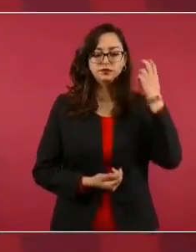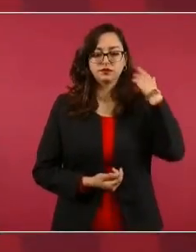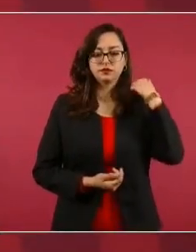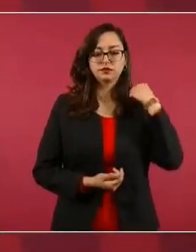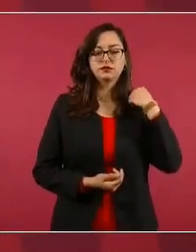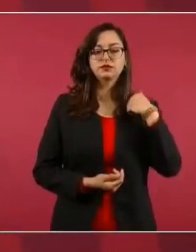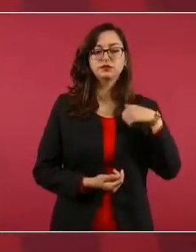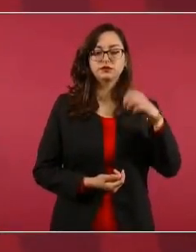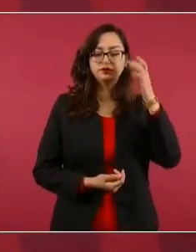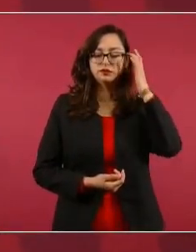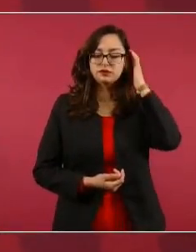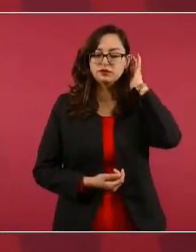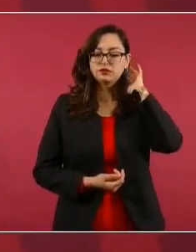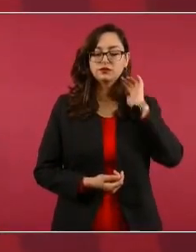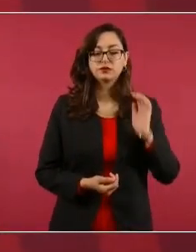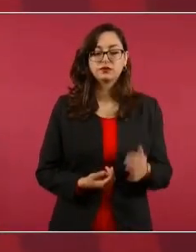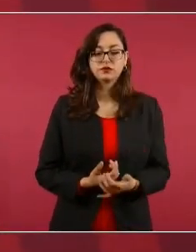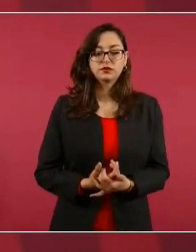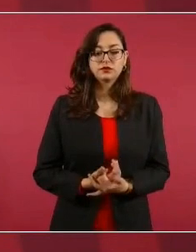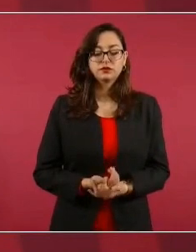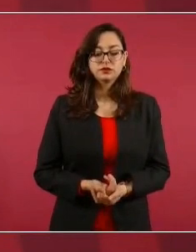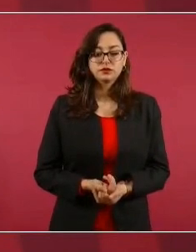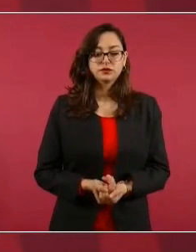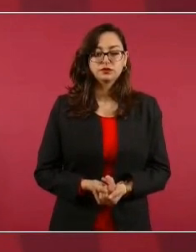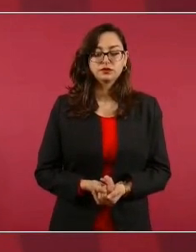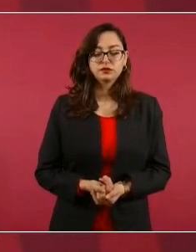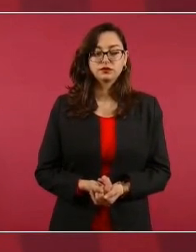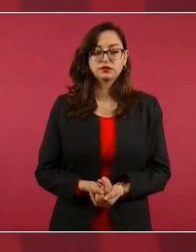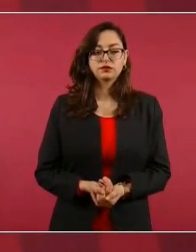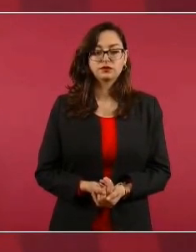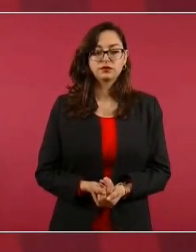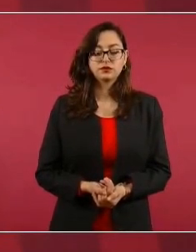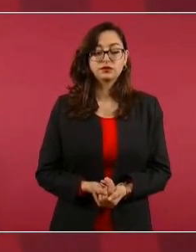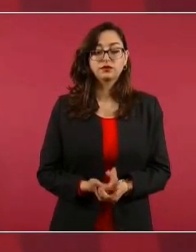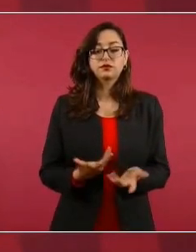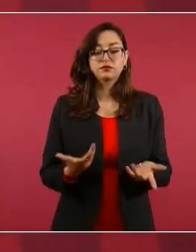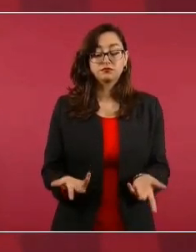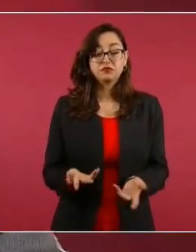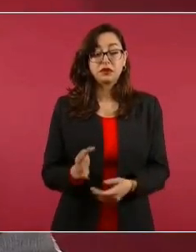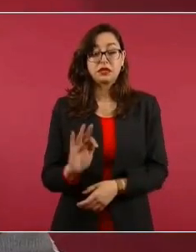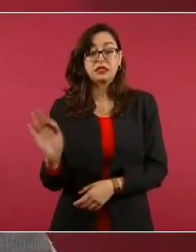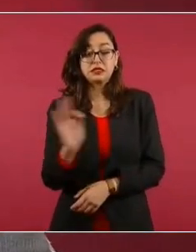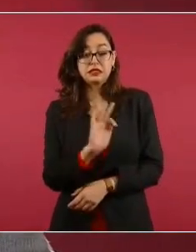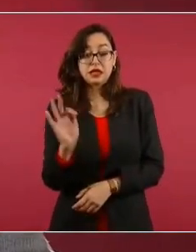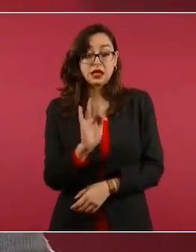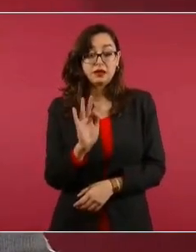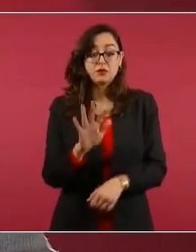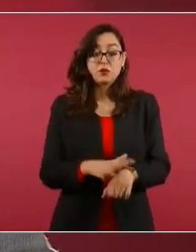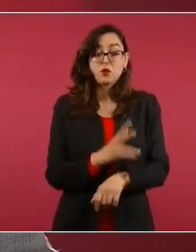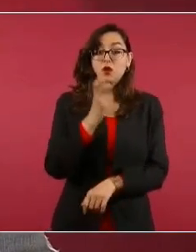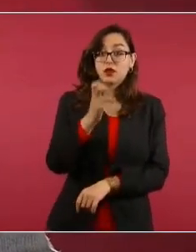tal vez por eso en la fiscalía,